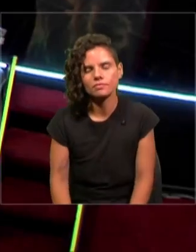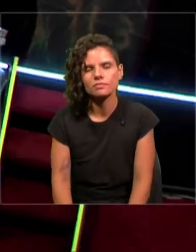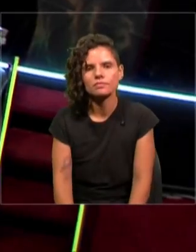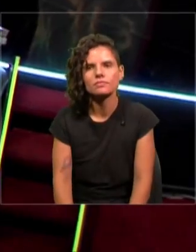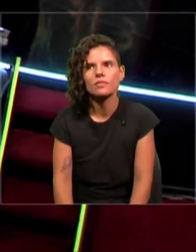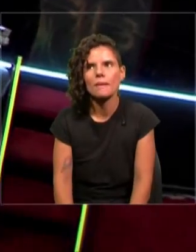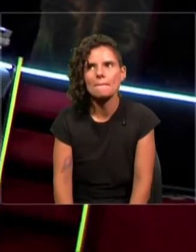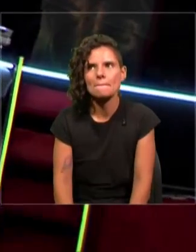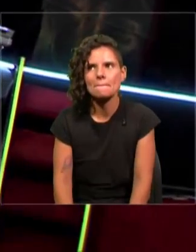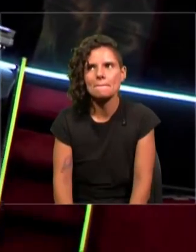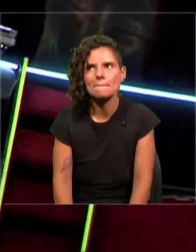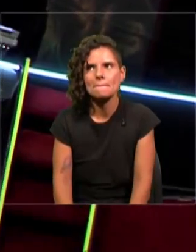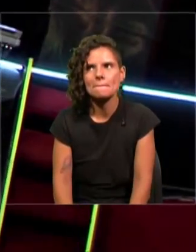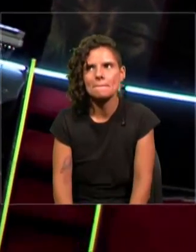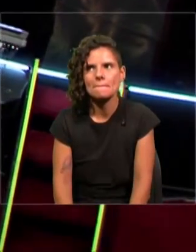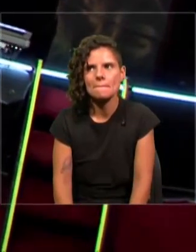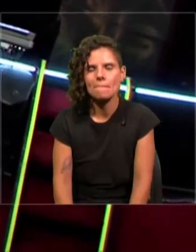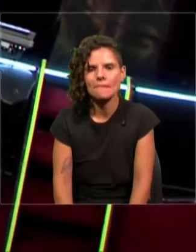Gabriel.